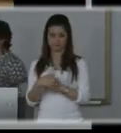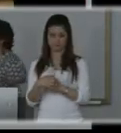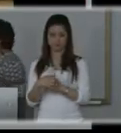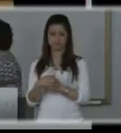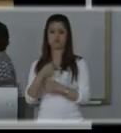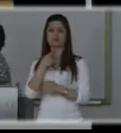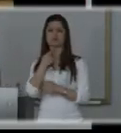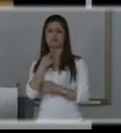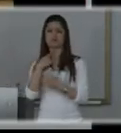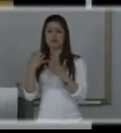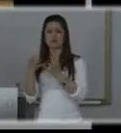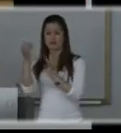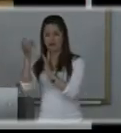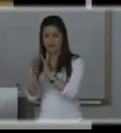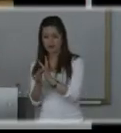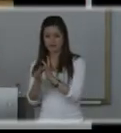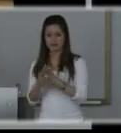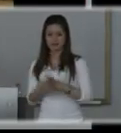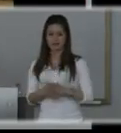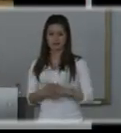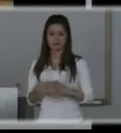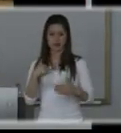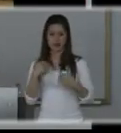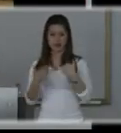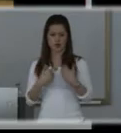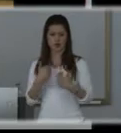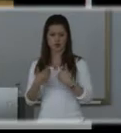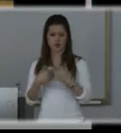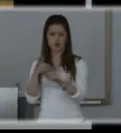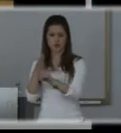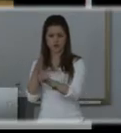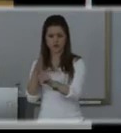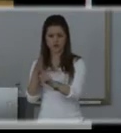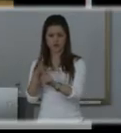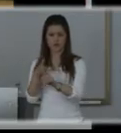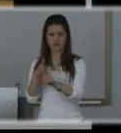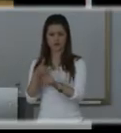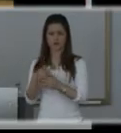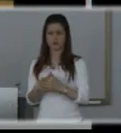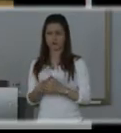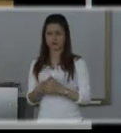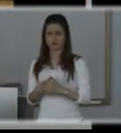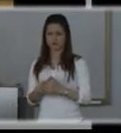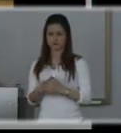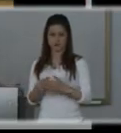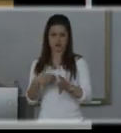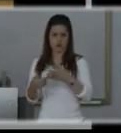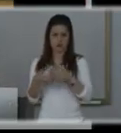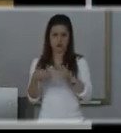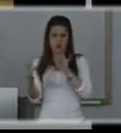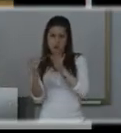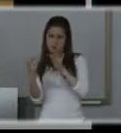casarme, tengo que tomar una decisión, ¿viste? Se piensa muy tiempo a tiempo, nada más.